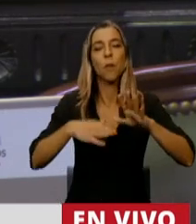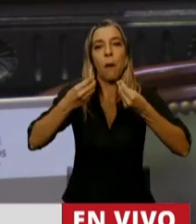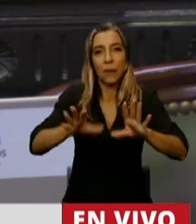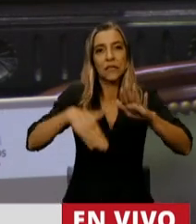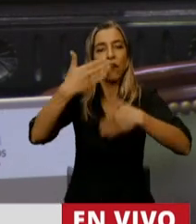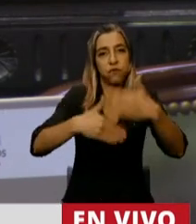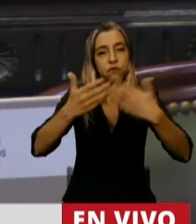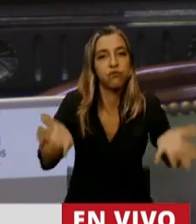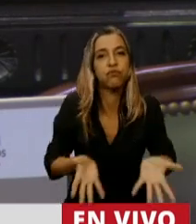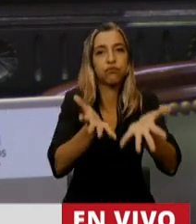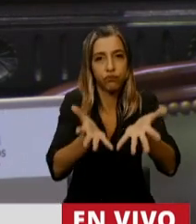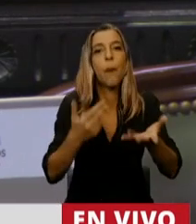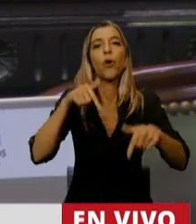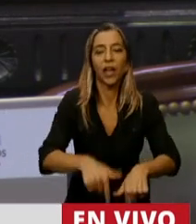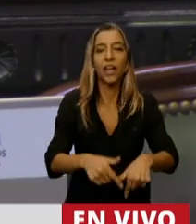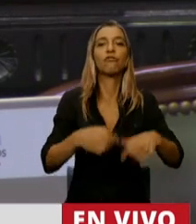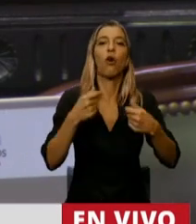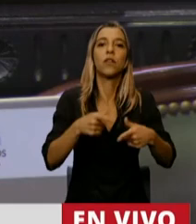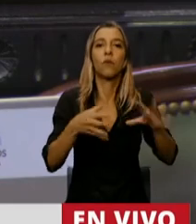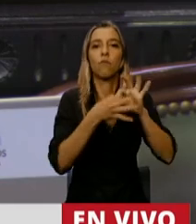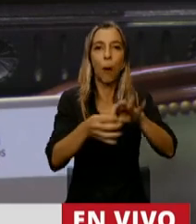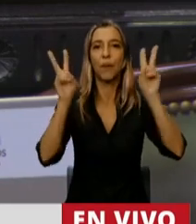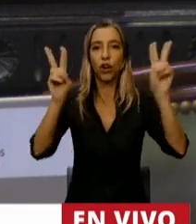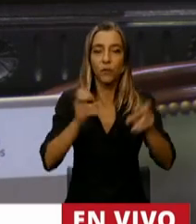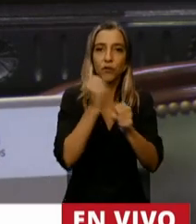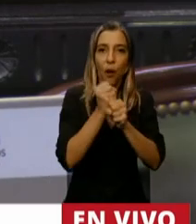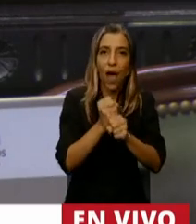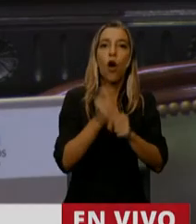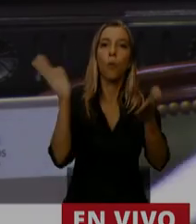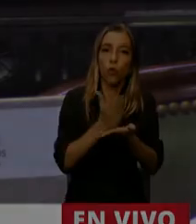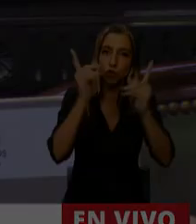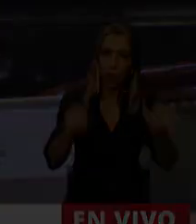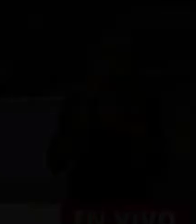a un modelo peronista de trabajo y producción. Muchas gracias, presidente. Gracias.